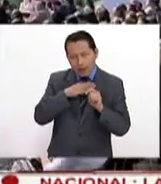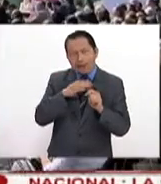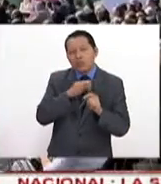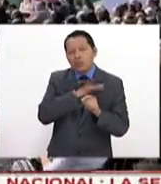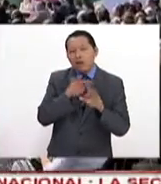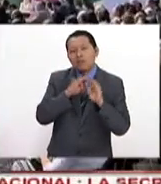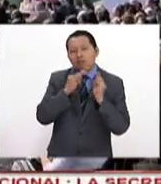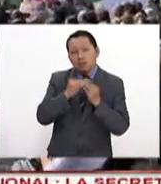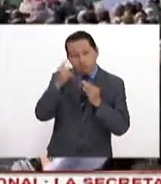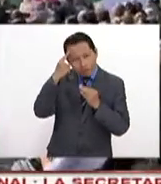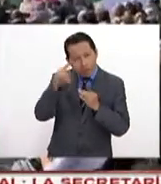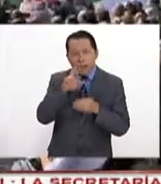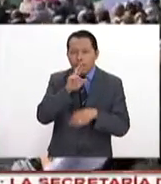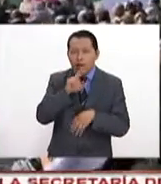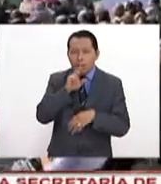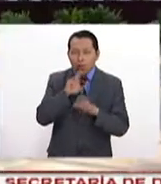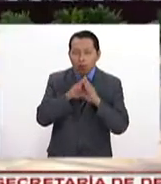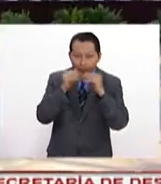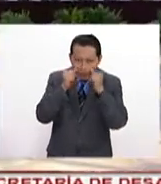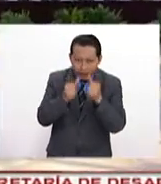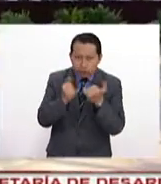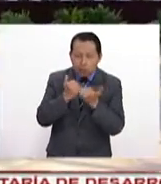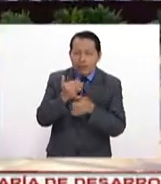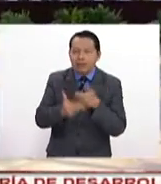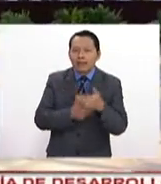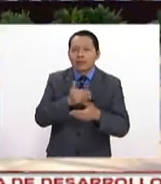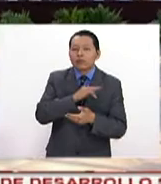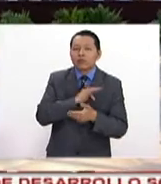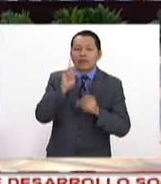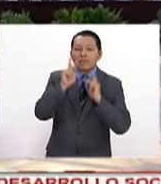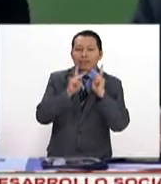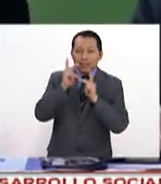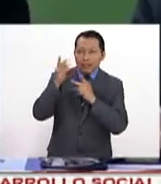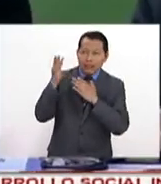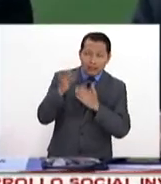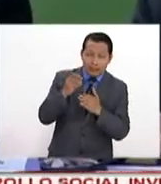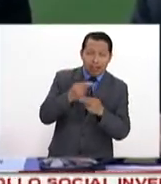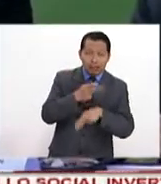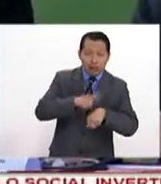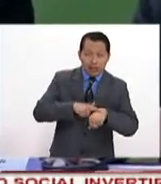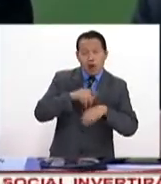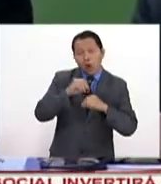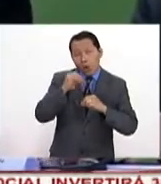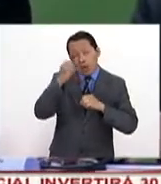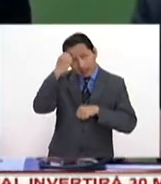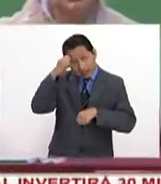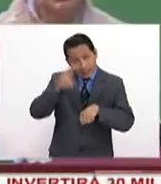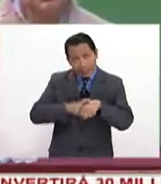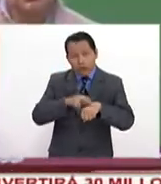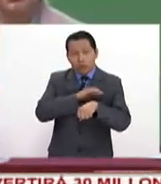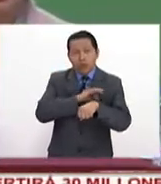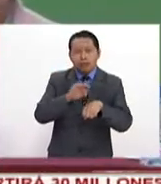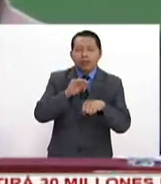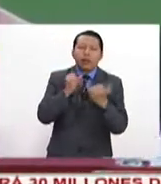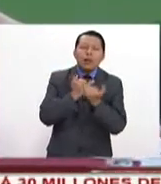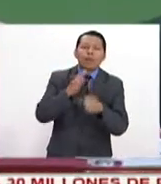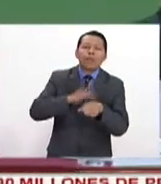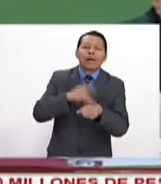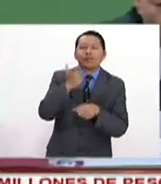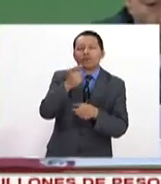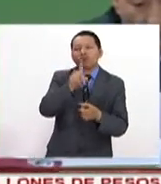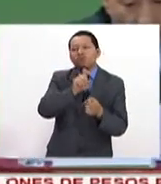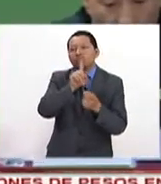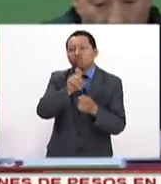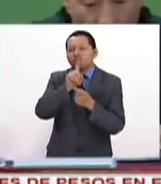busca mejorar la atención y los servicios que se ofrecen a visitantes nacionales y extranjeros, y con ello aumentar la derrama económica